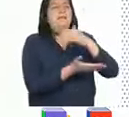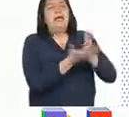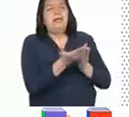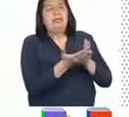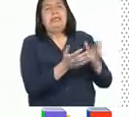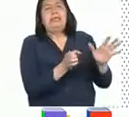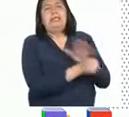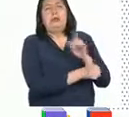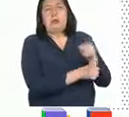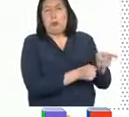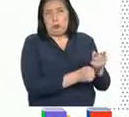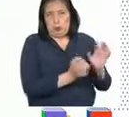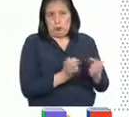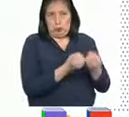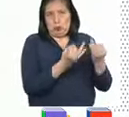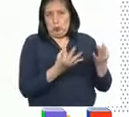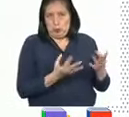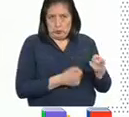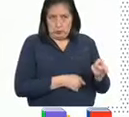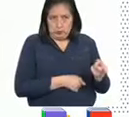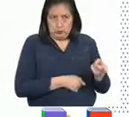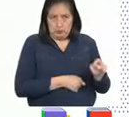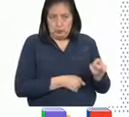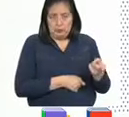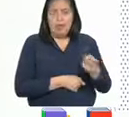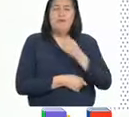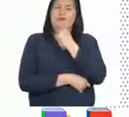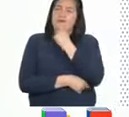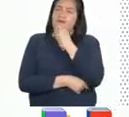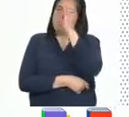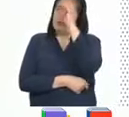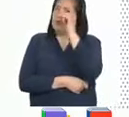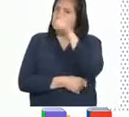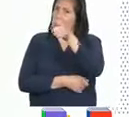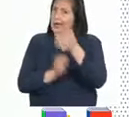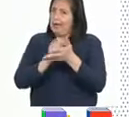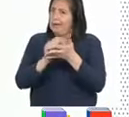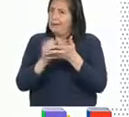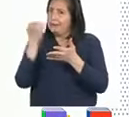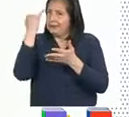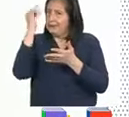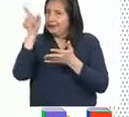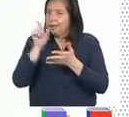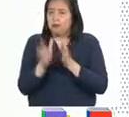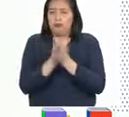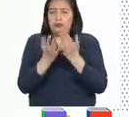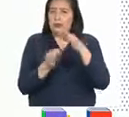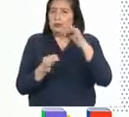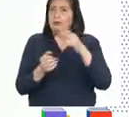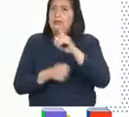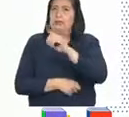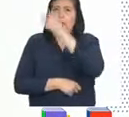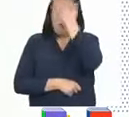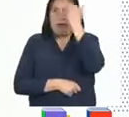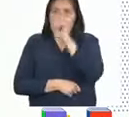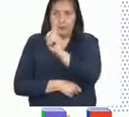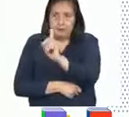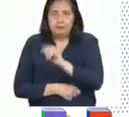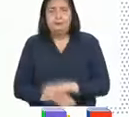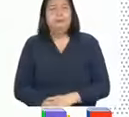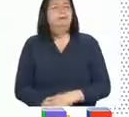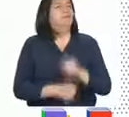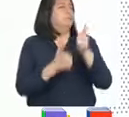total representan esas cantidades. Chicos y chicas, apunten esta idea en sus cuadernos y hojas para que no se les